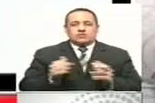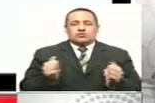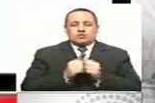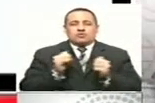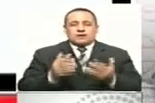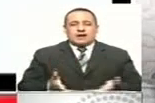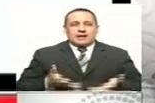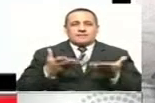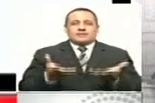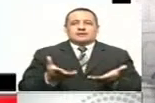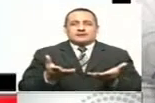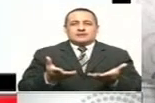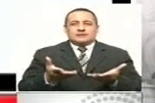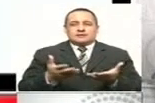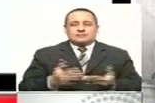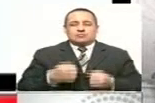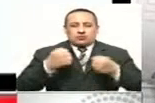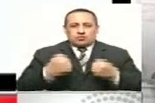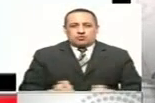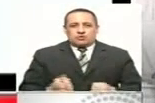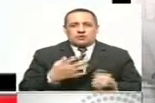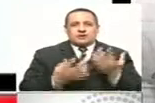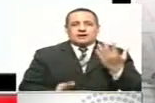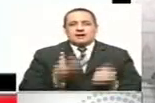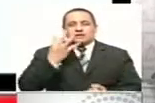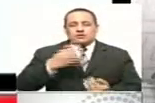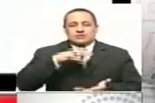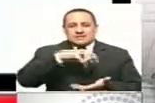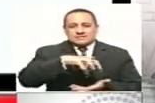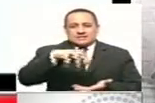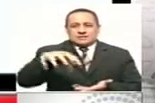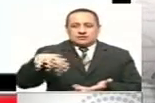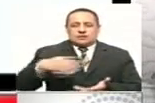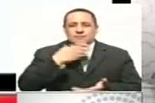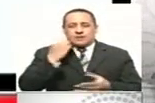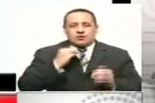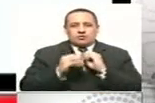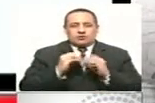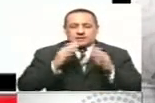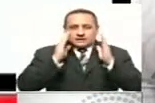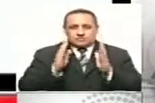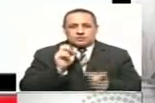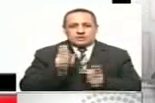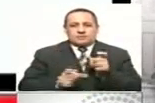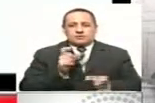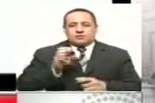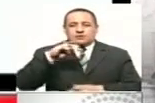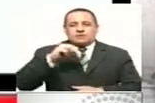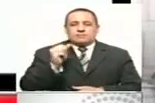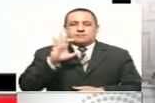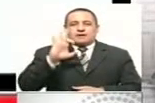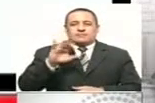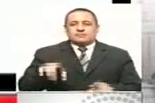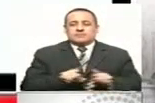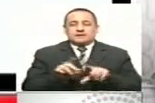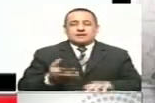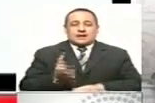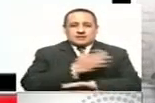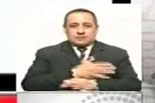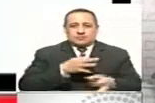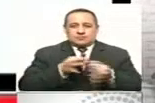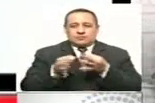haber instalado 14 centros de mejor atención al ciudadano, los MAC, que les estábamos